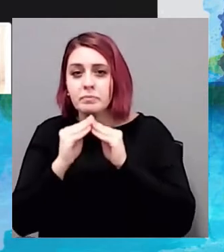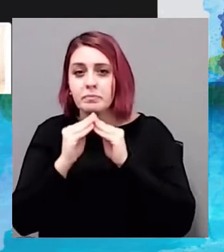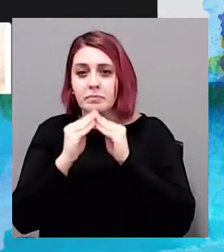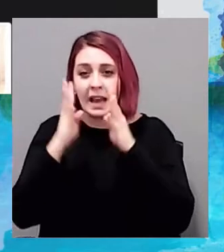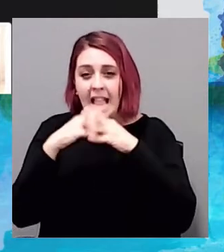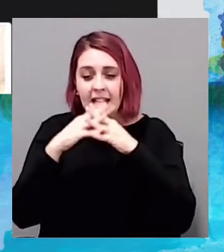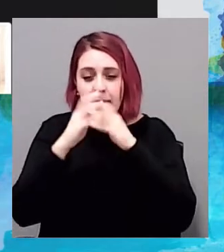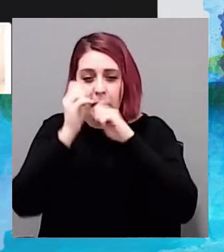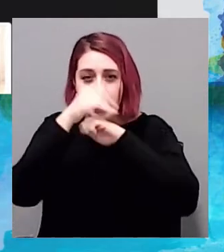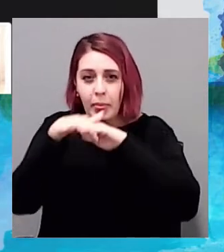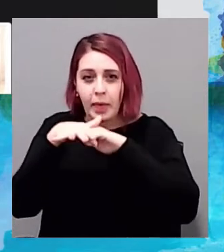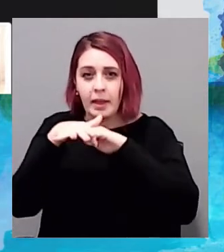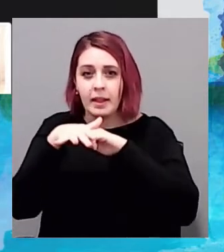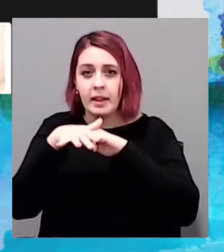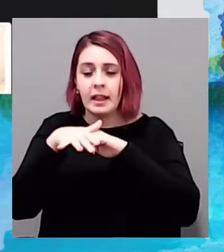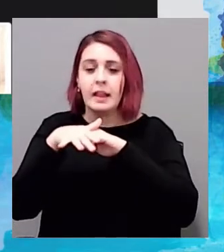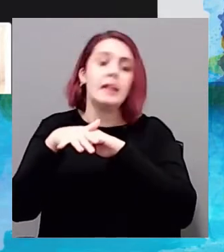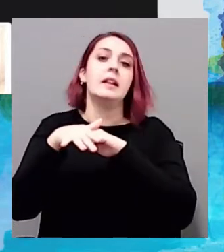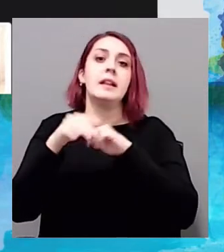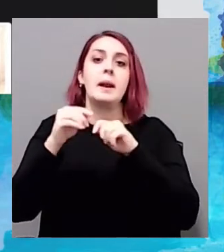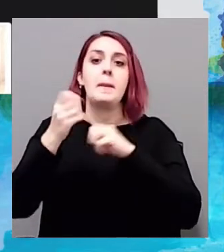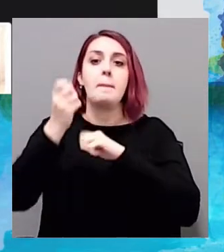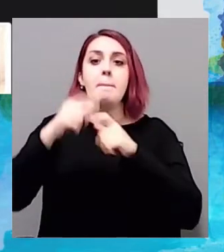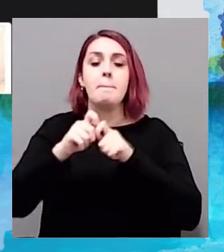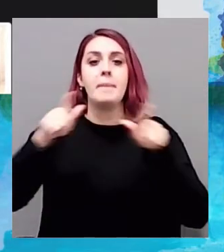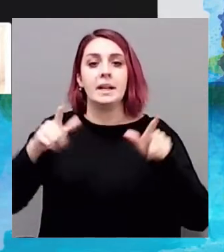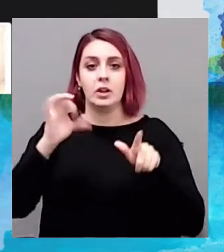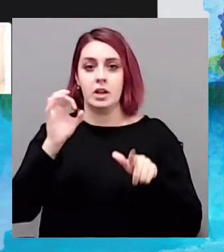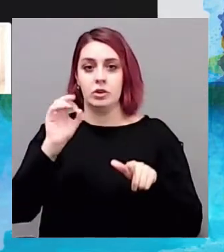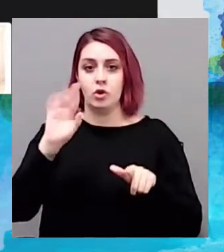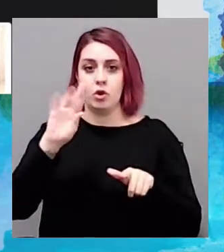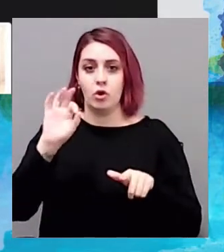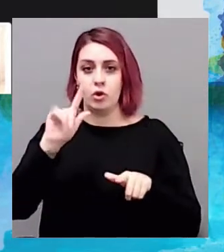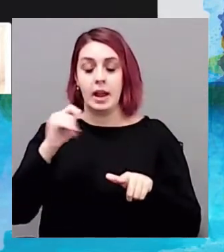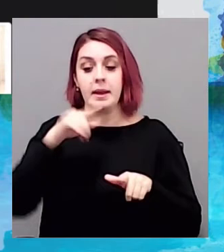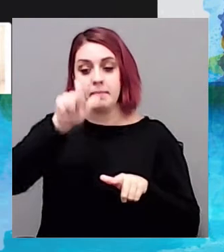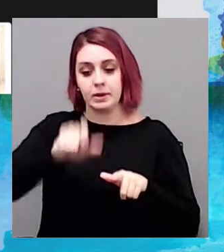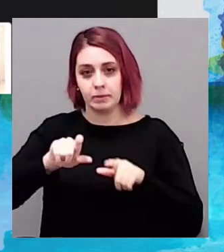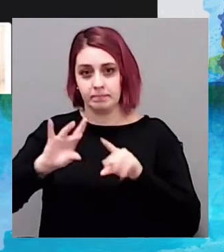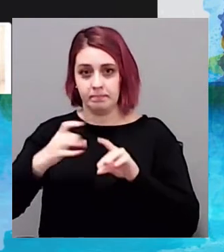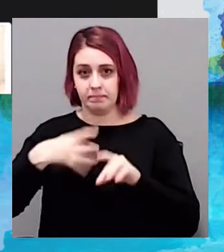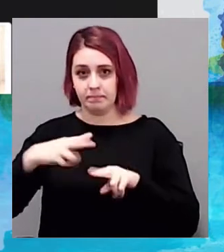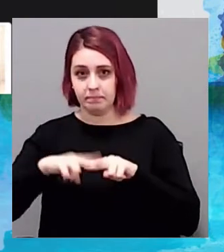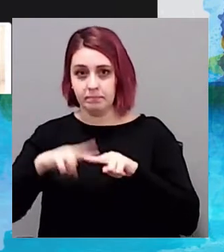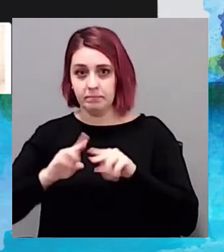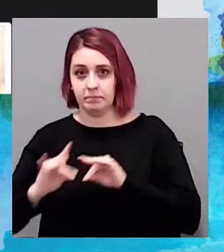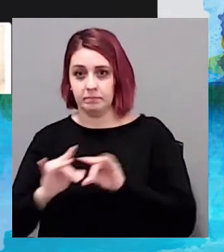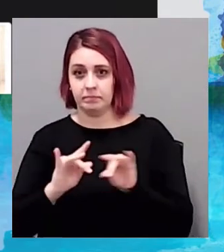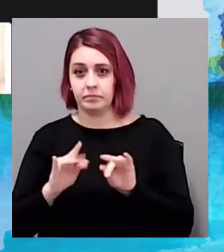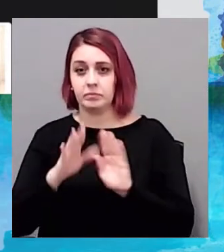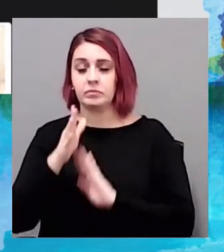esquematización del patio de Comares de Sorolla, y una persona explorándolo en blanco y negro, ya que el horno